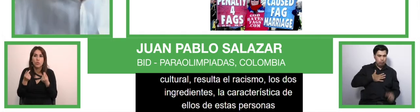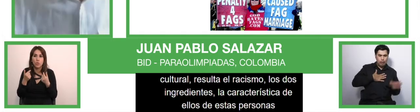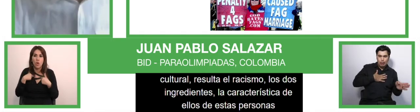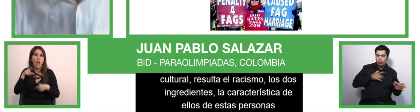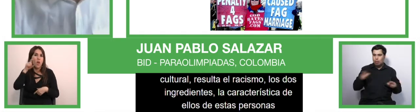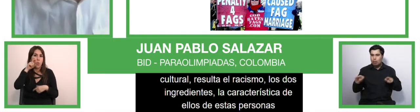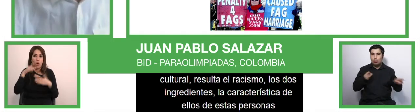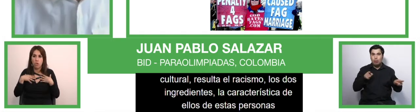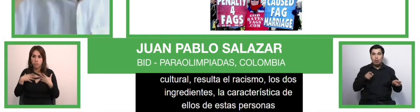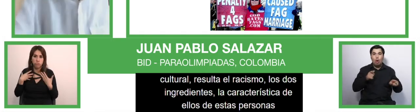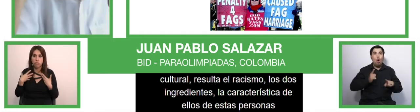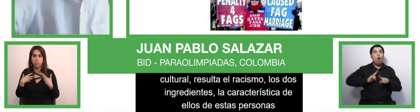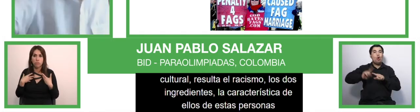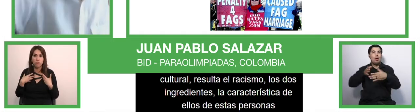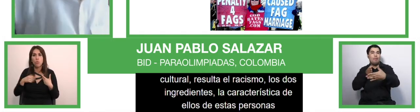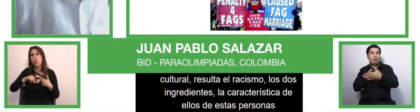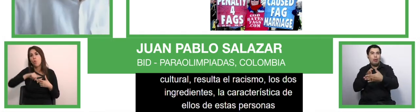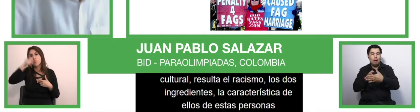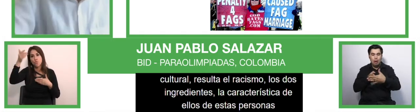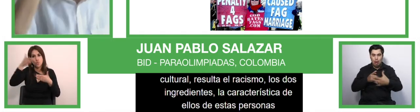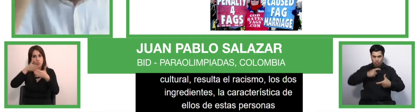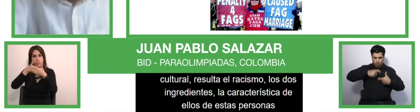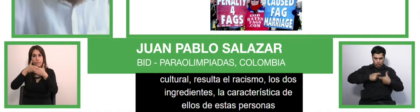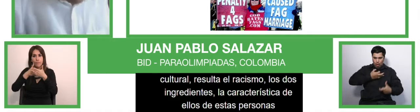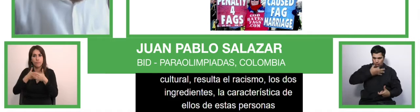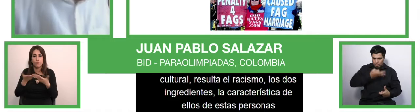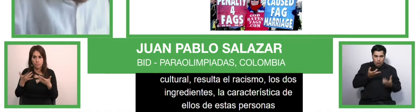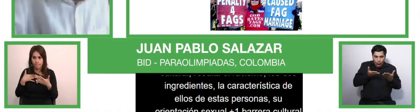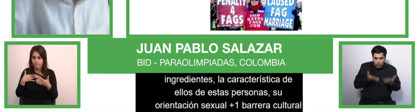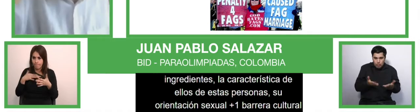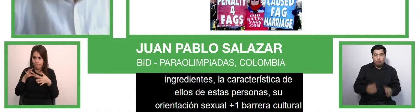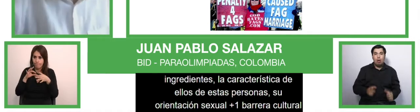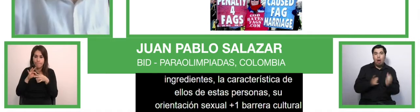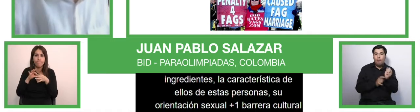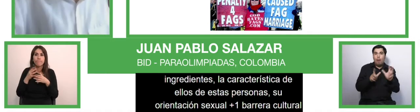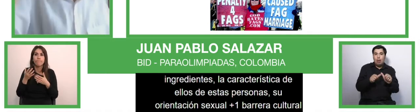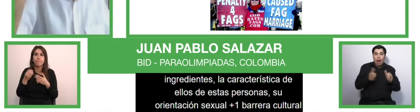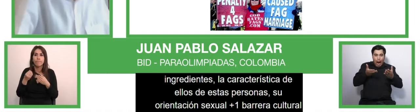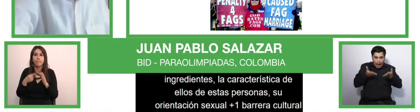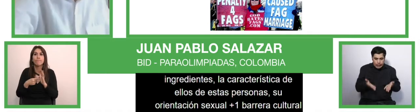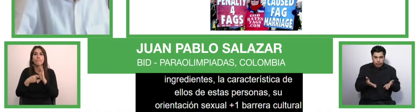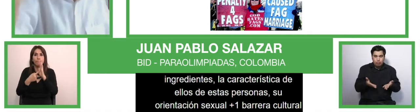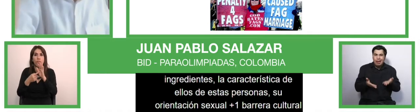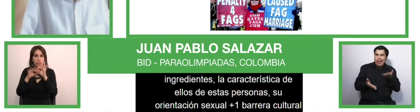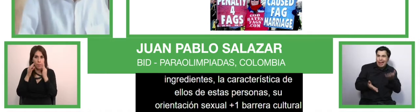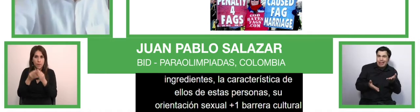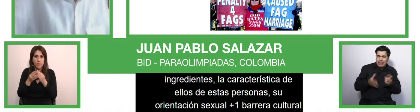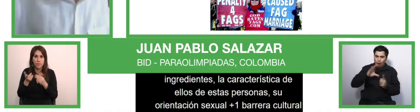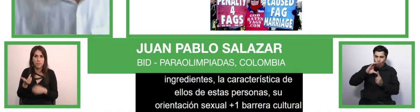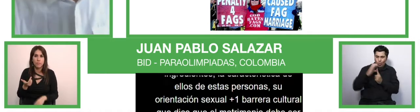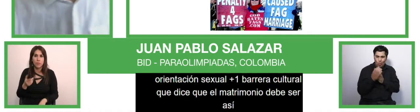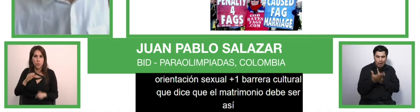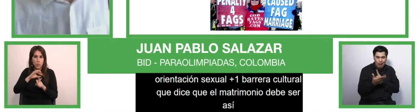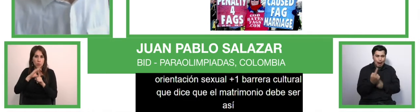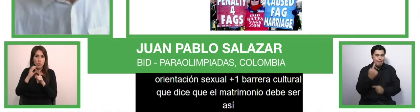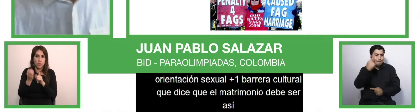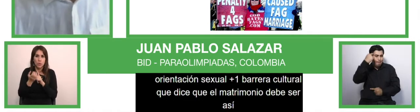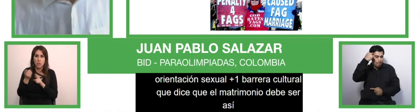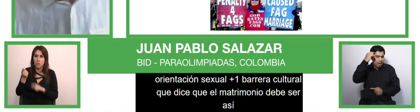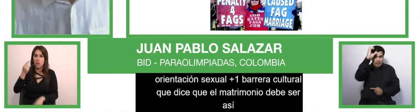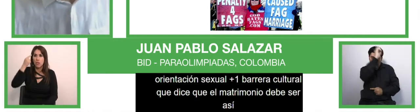una barrera cultural que dice el matrimonio debe ser así, la familia debe ser así. Ese paradigma, esos dos ingredientes,